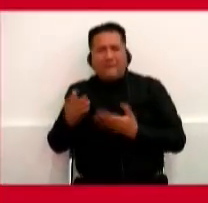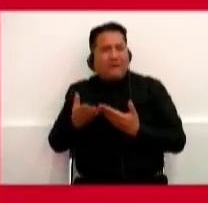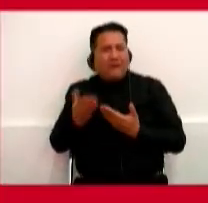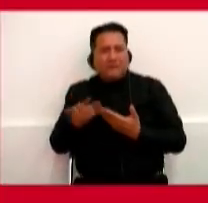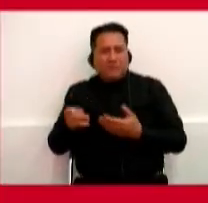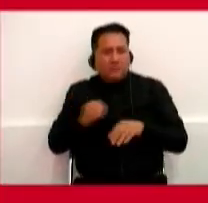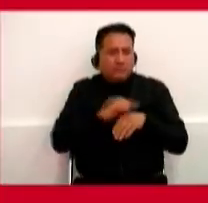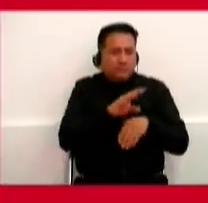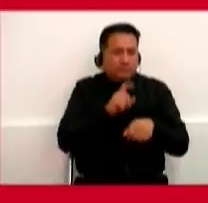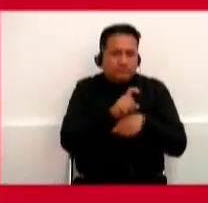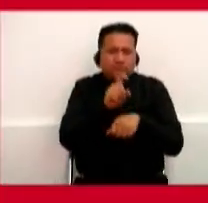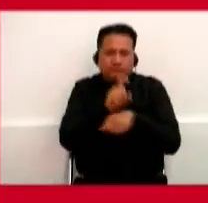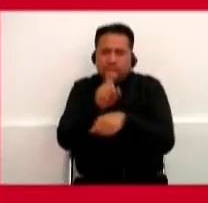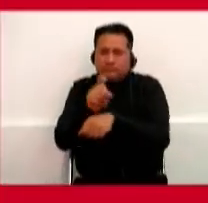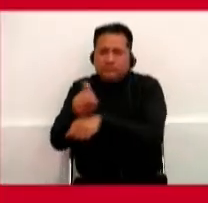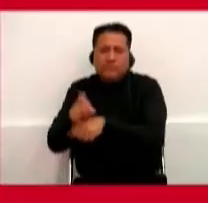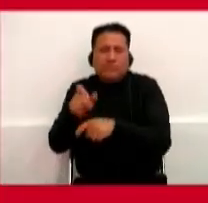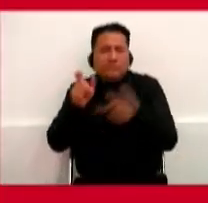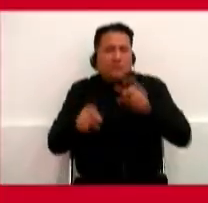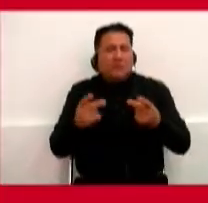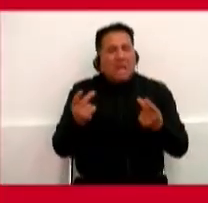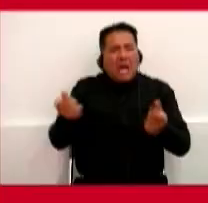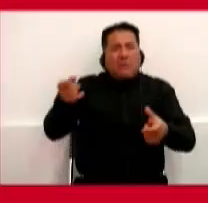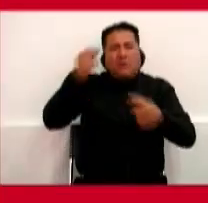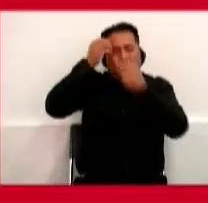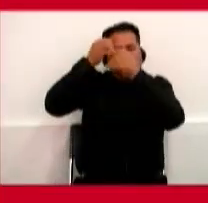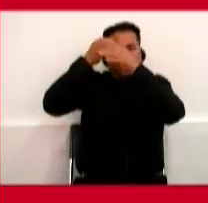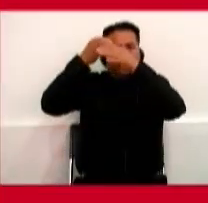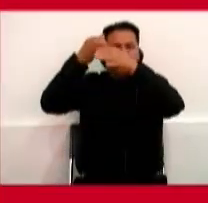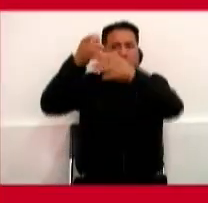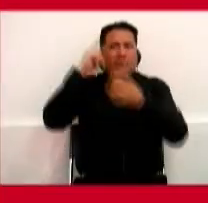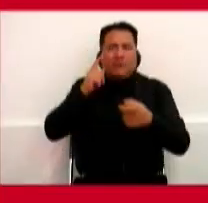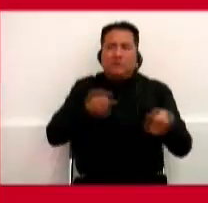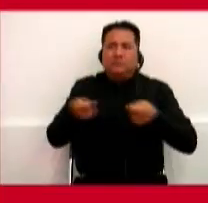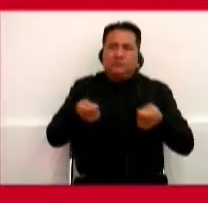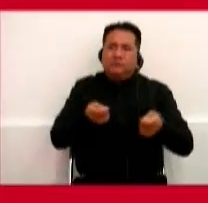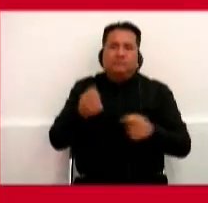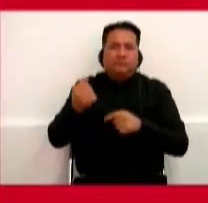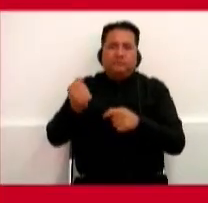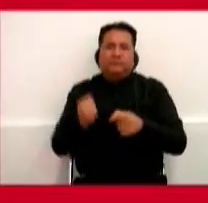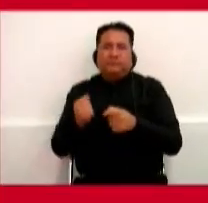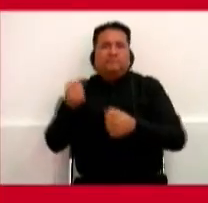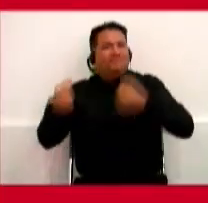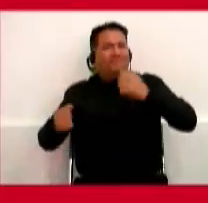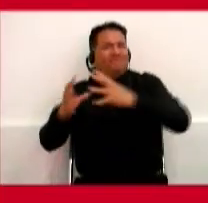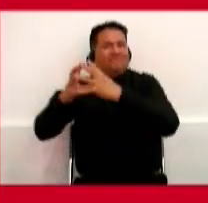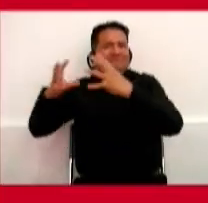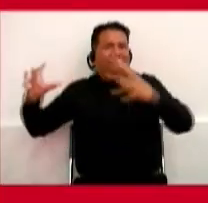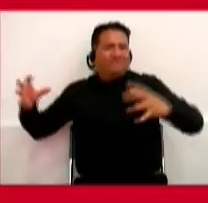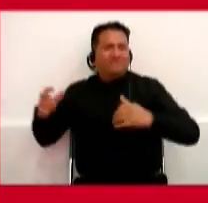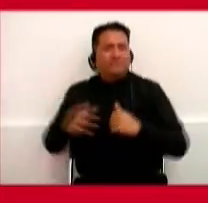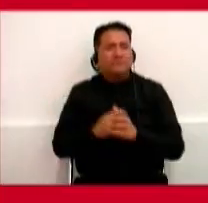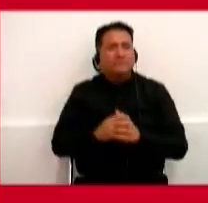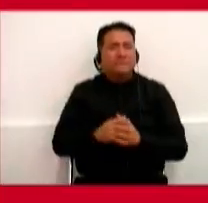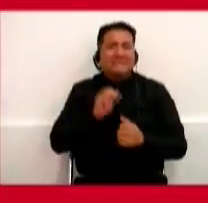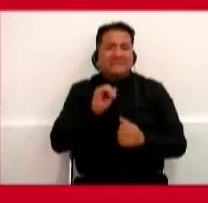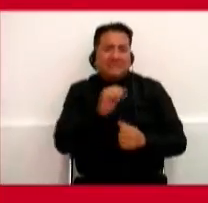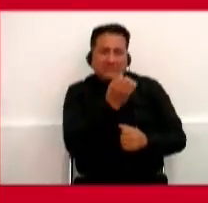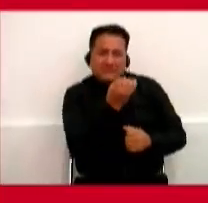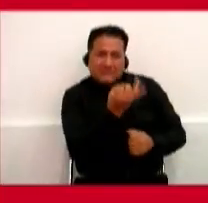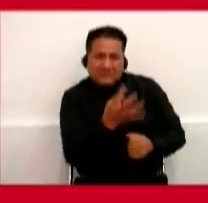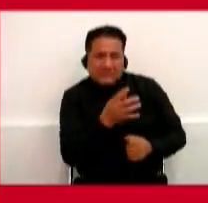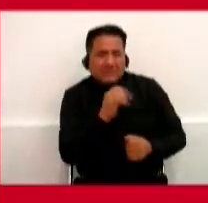esto superamos las brechas. Y si se necesita una capacitación focalizada, digamos, en algunos supervisores que no captan, digamos, la tecnología, la